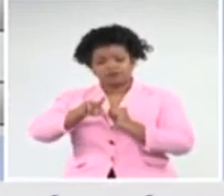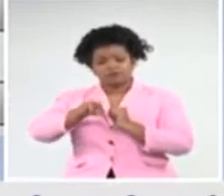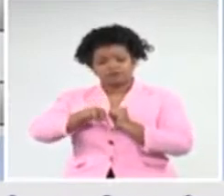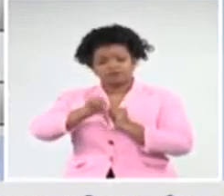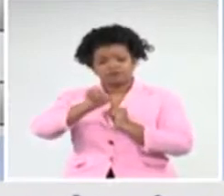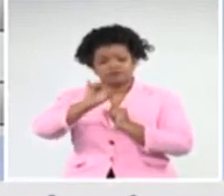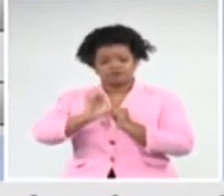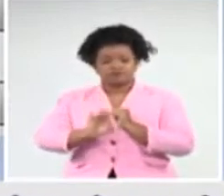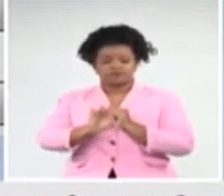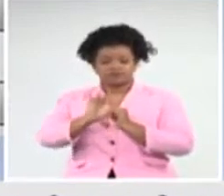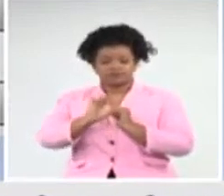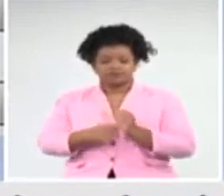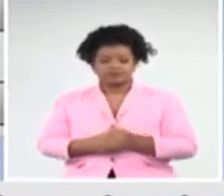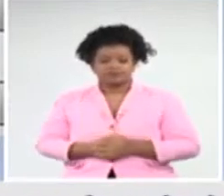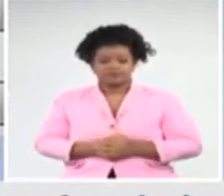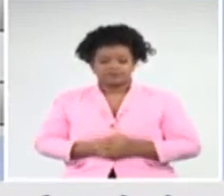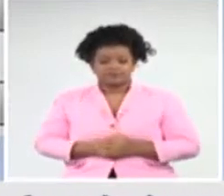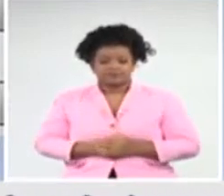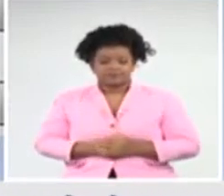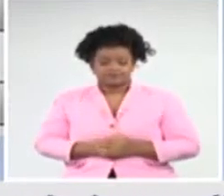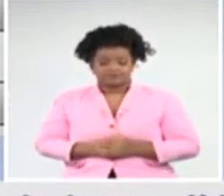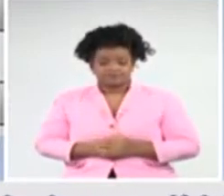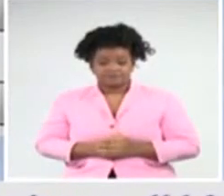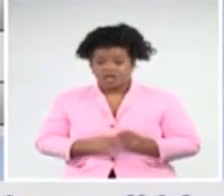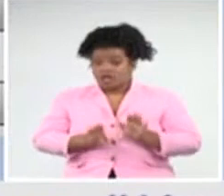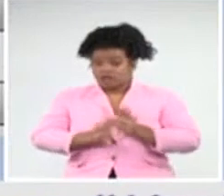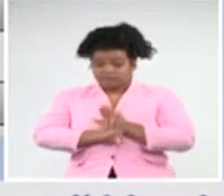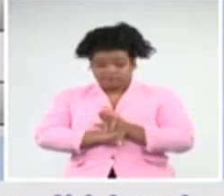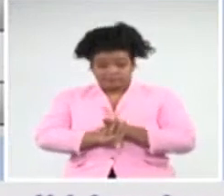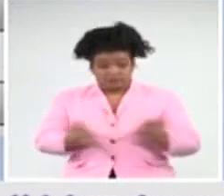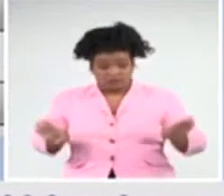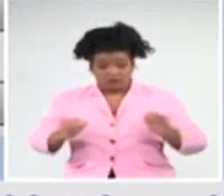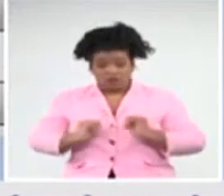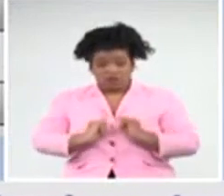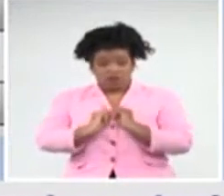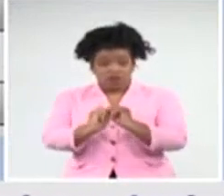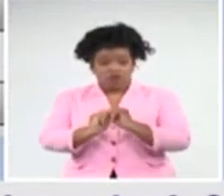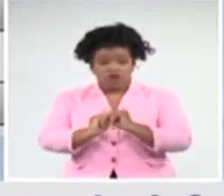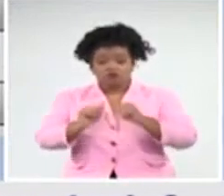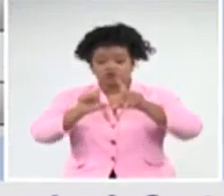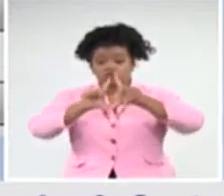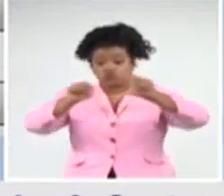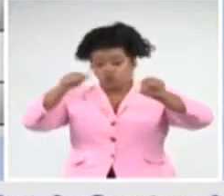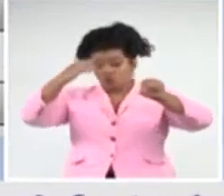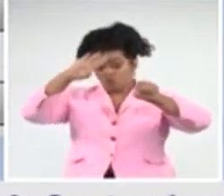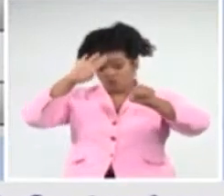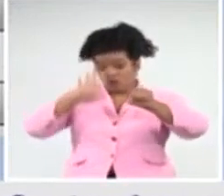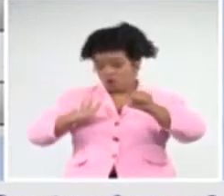22,6%. Ya con este comportamiento se han procesado en Cuba